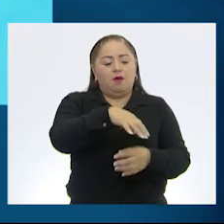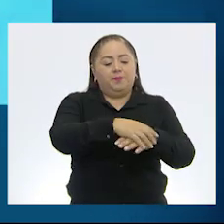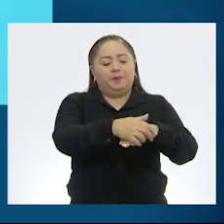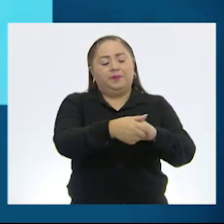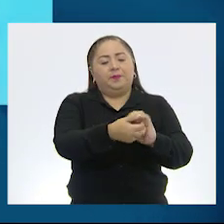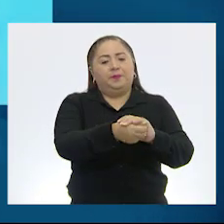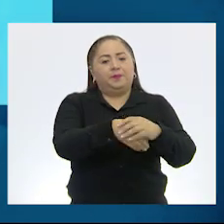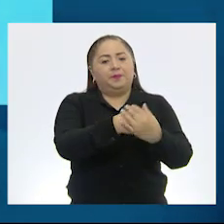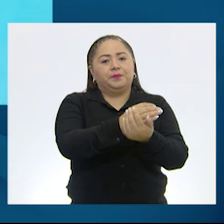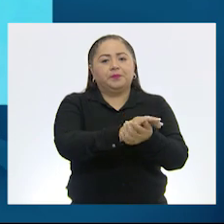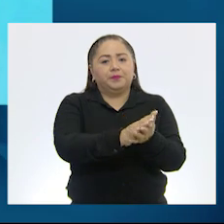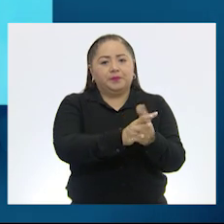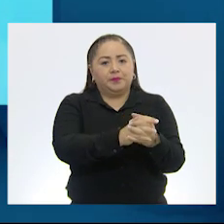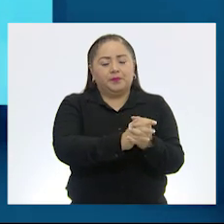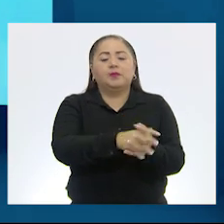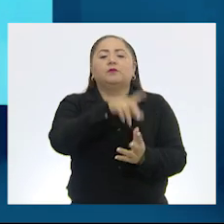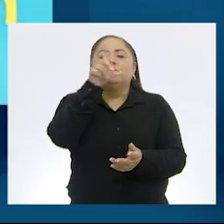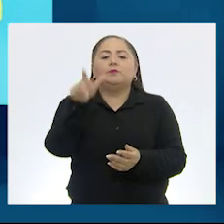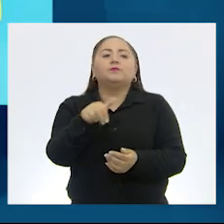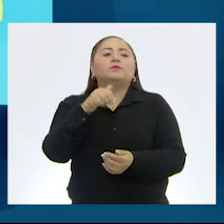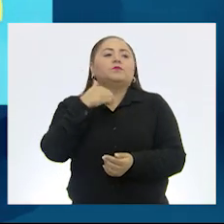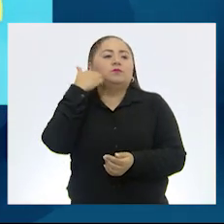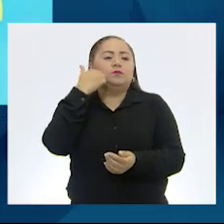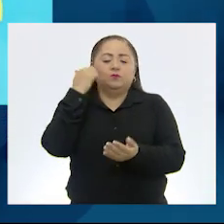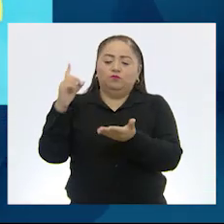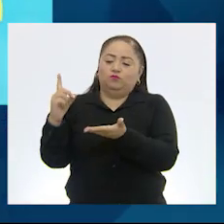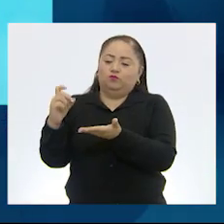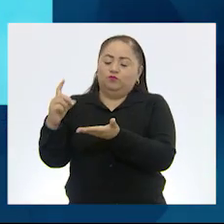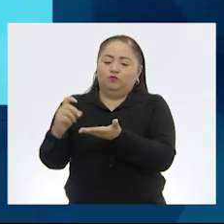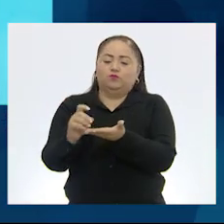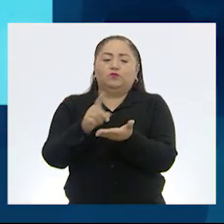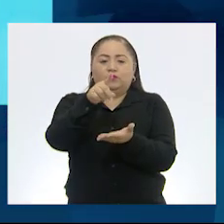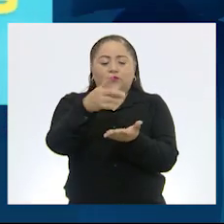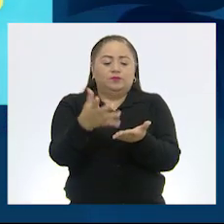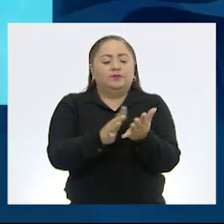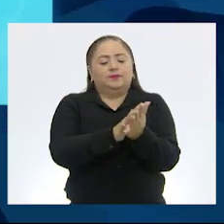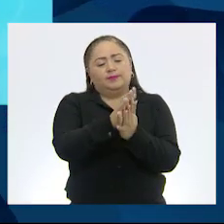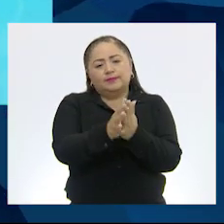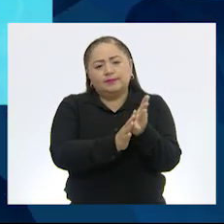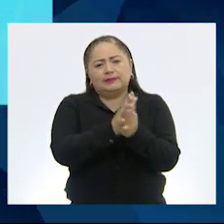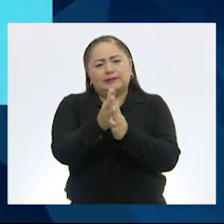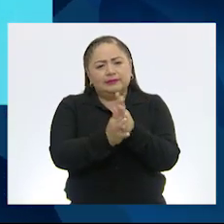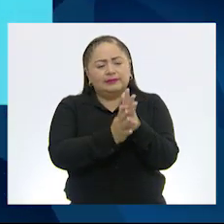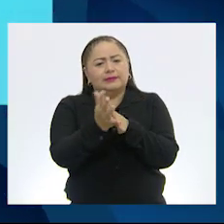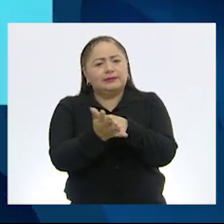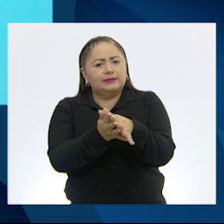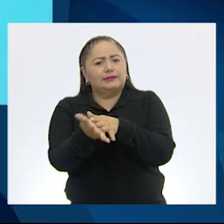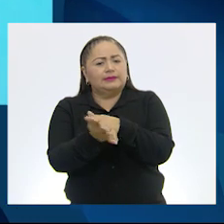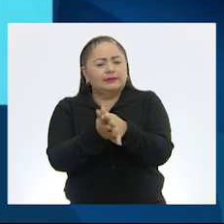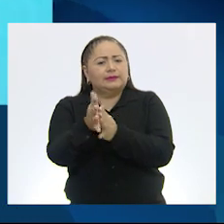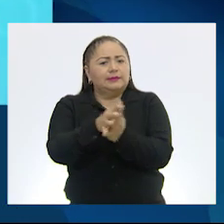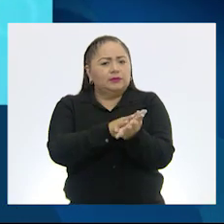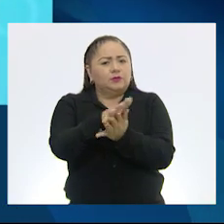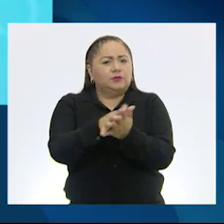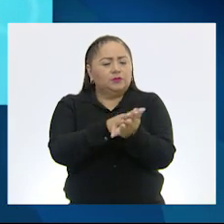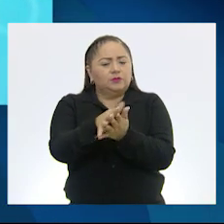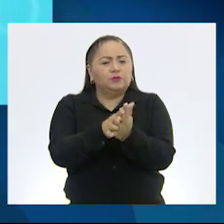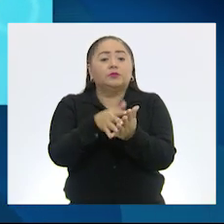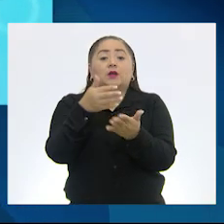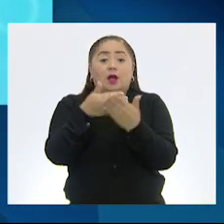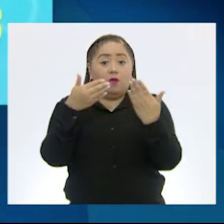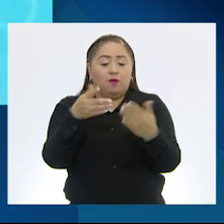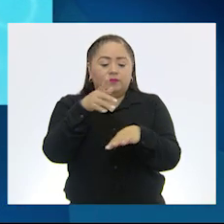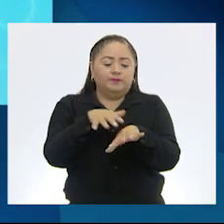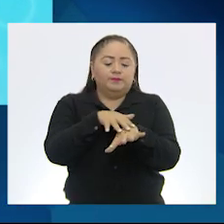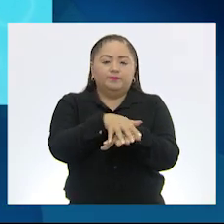manos. Usa suficiente jabón. Frota tus palmas una con la otra. Ahora, frota la palma